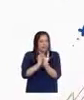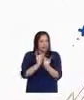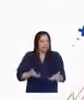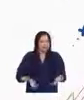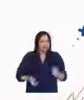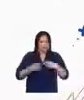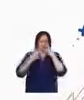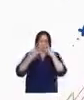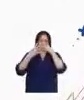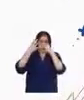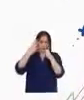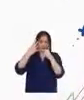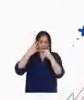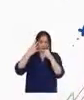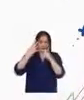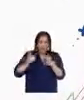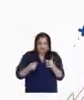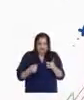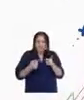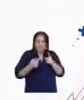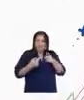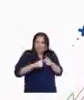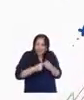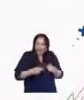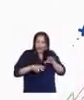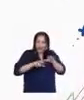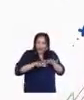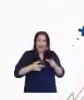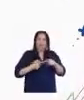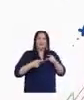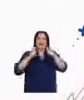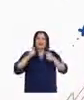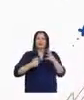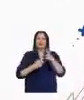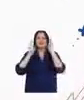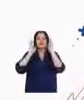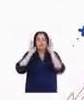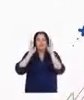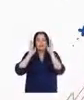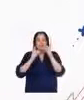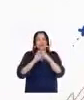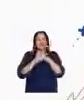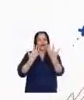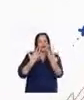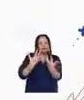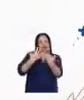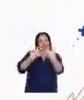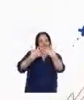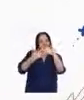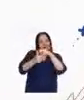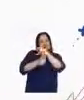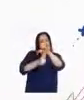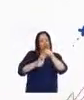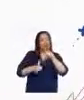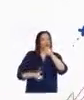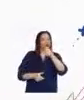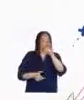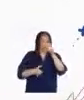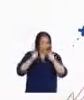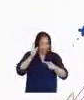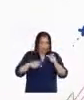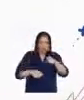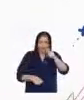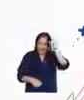último están los tejedores, que son personas receptivas que tejen vínculos con otras personas y tienen